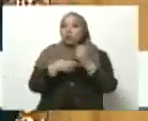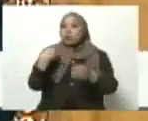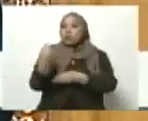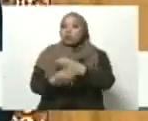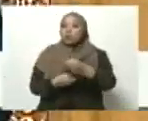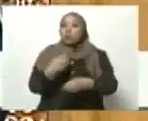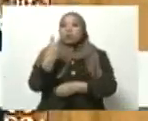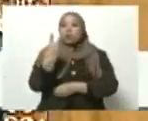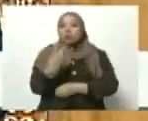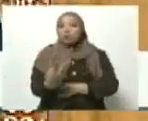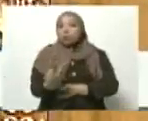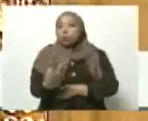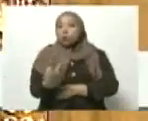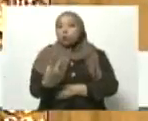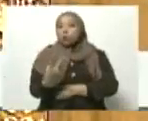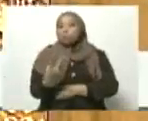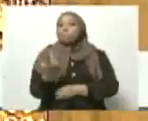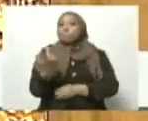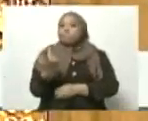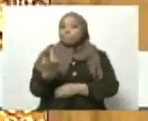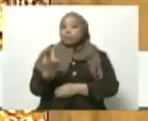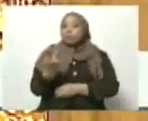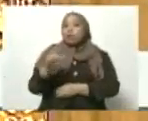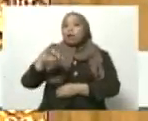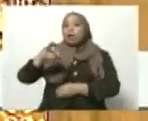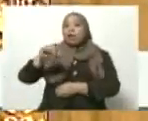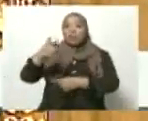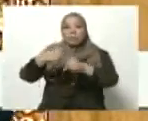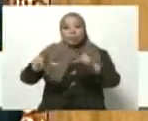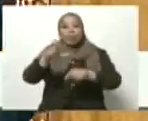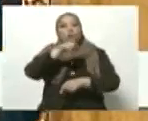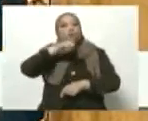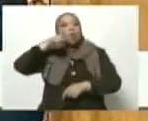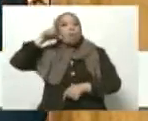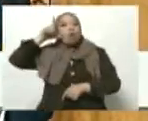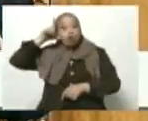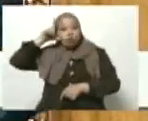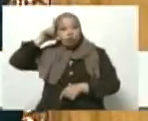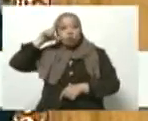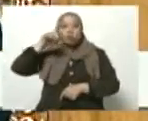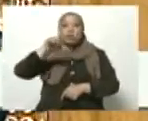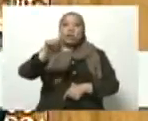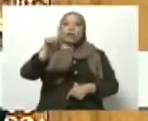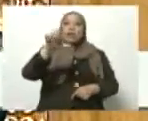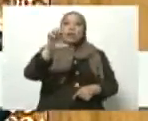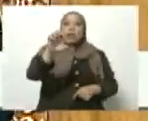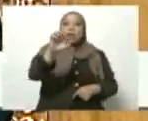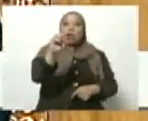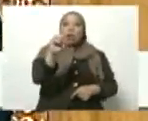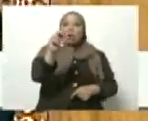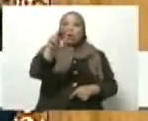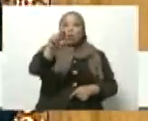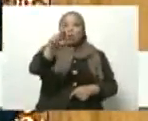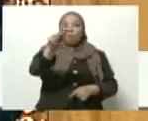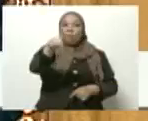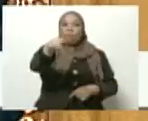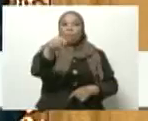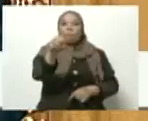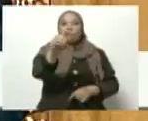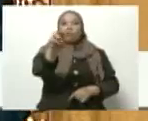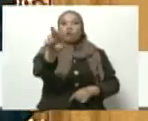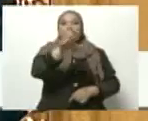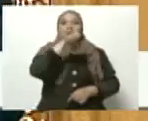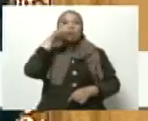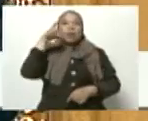él dos veces por vía Zoom. Impresionante, Leopoldo López. Estaba el 30 de abril tumbando el gobierno. Salió y se escondió una